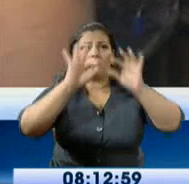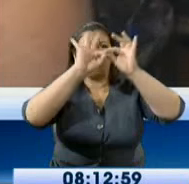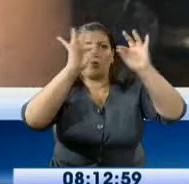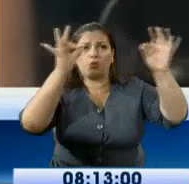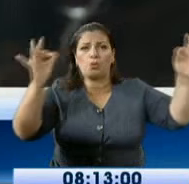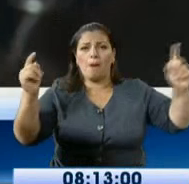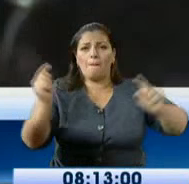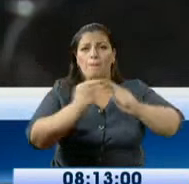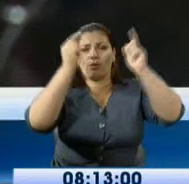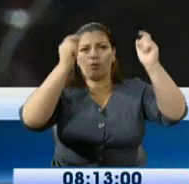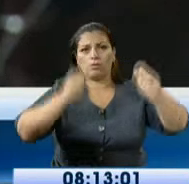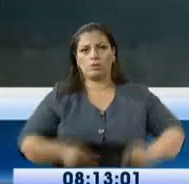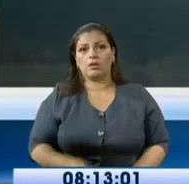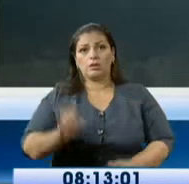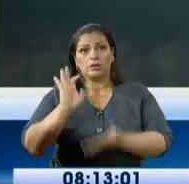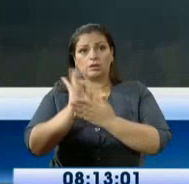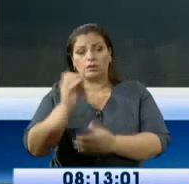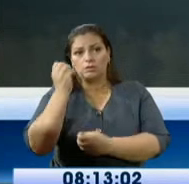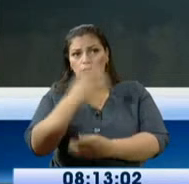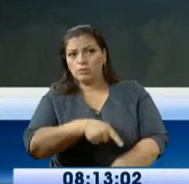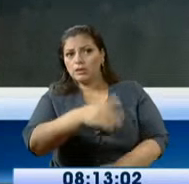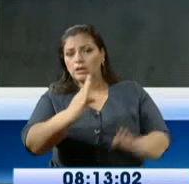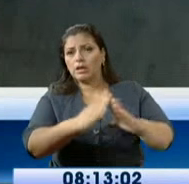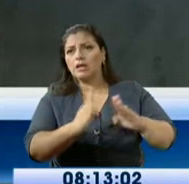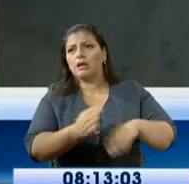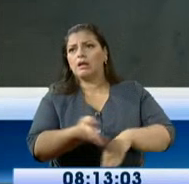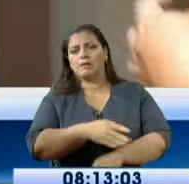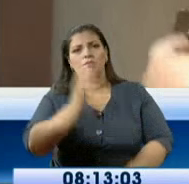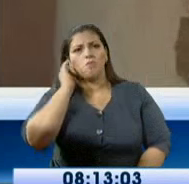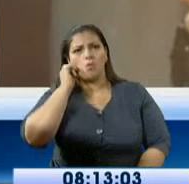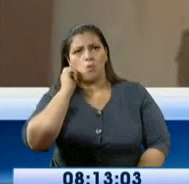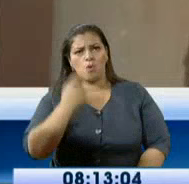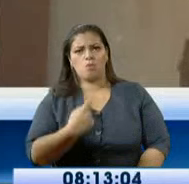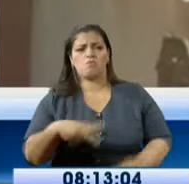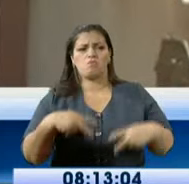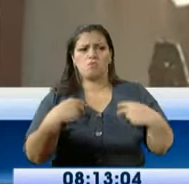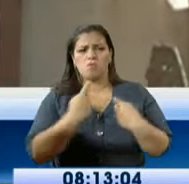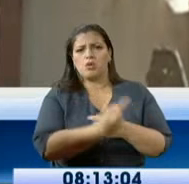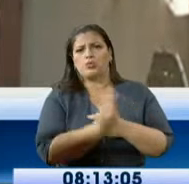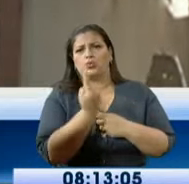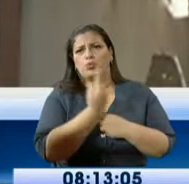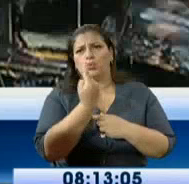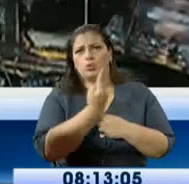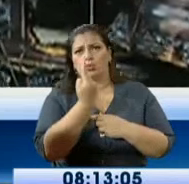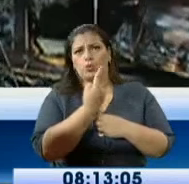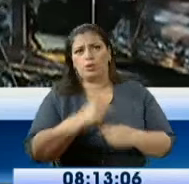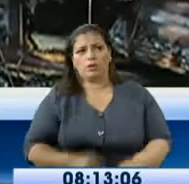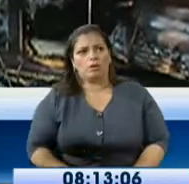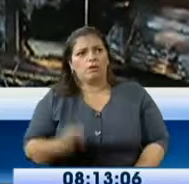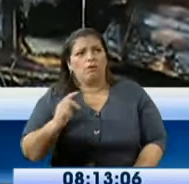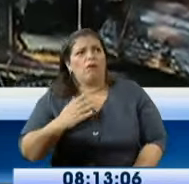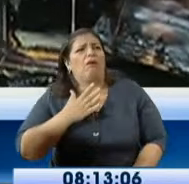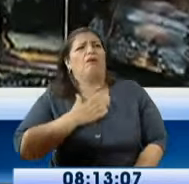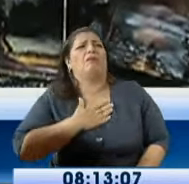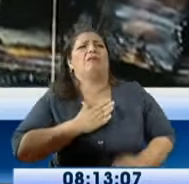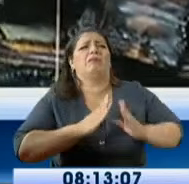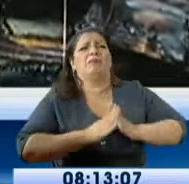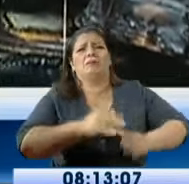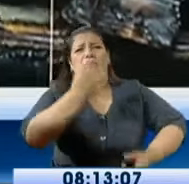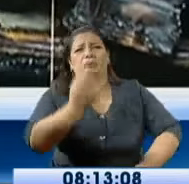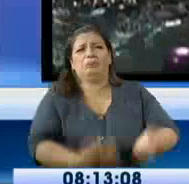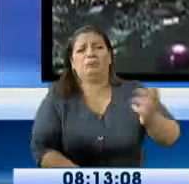lugar vive una mujer sola y que ahora toca empezar de nuevo. Entre lágrimas, familiares de la afectada veían cómo se había